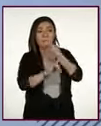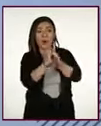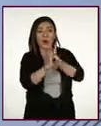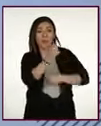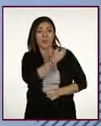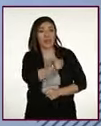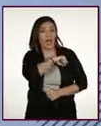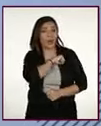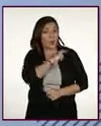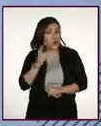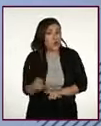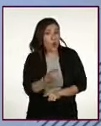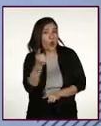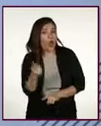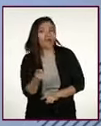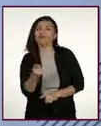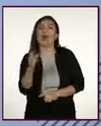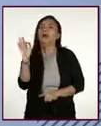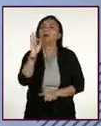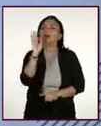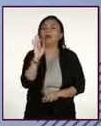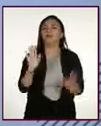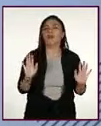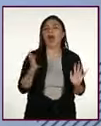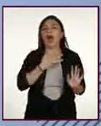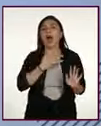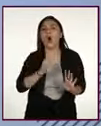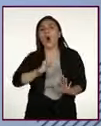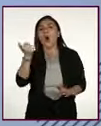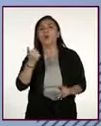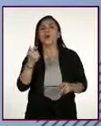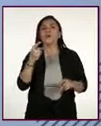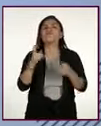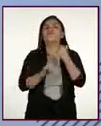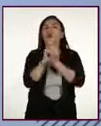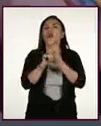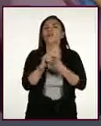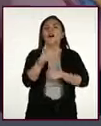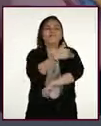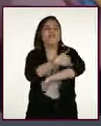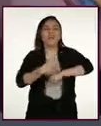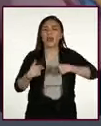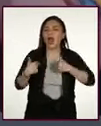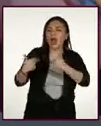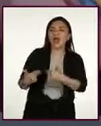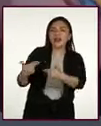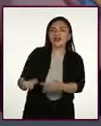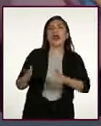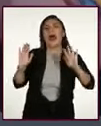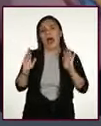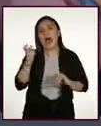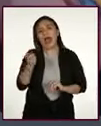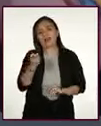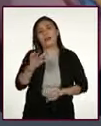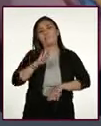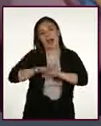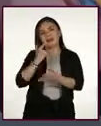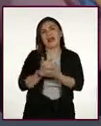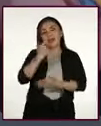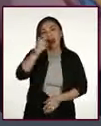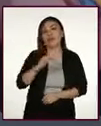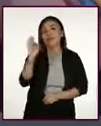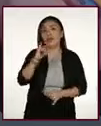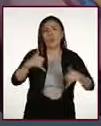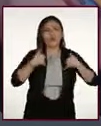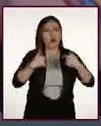A excepción si tuviera alguien un problema heredofamiliar, ahí sí podríamos hablar de cosas graves, ¿no? Pero si son